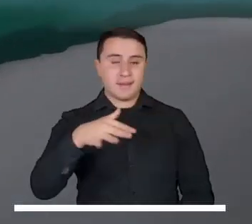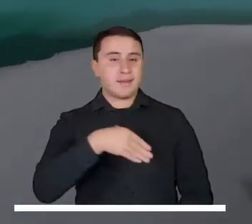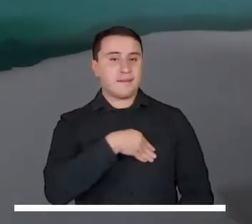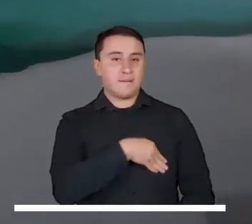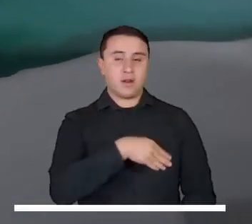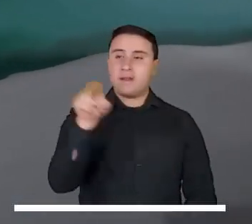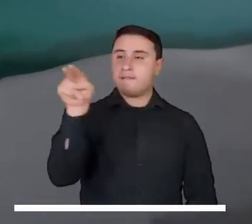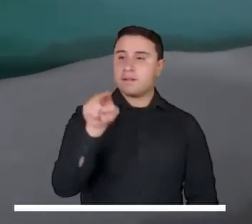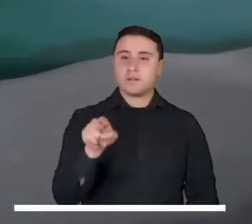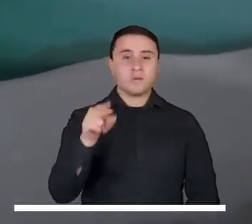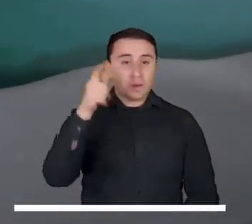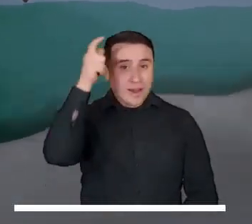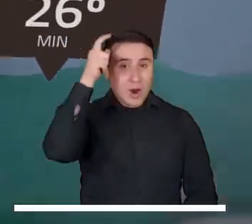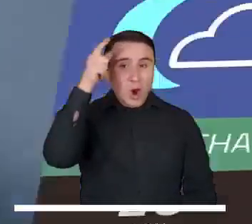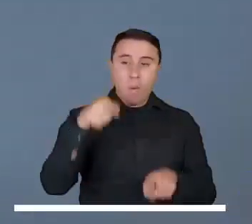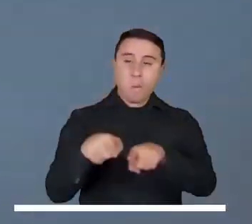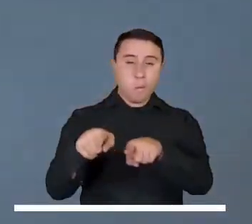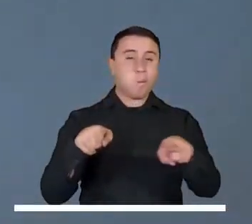Magdalena, Bolívar, Sucre y Córdoba.